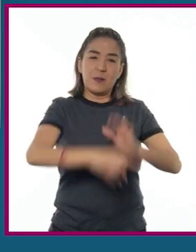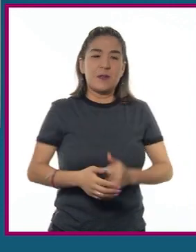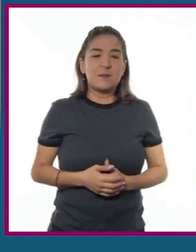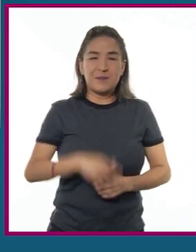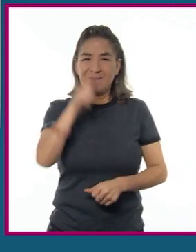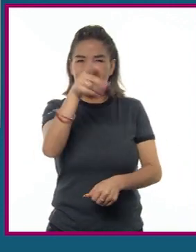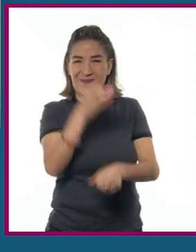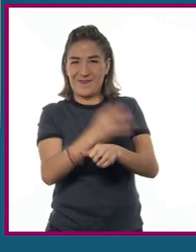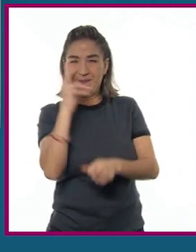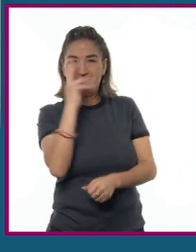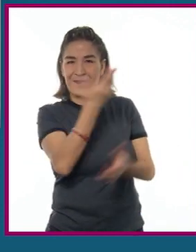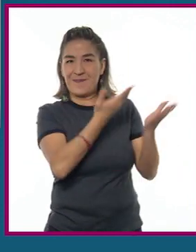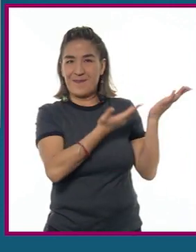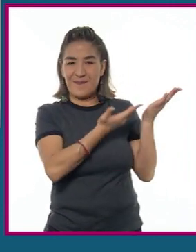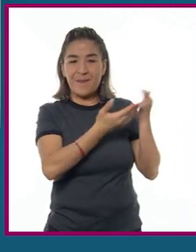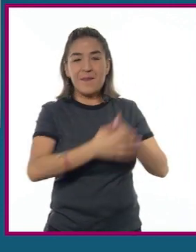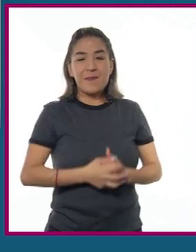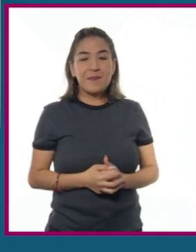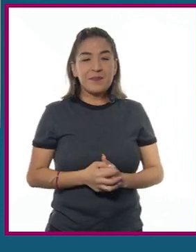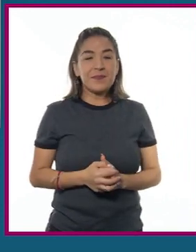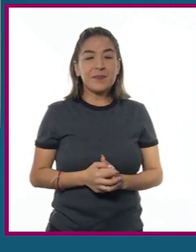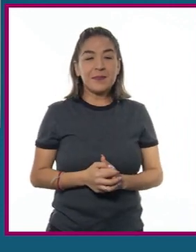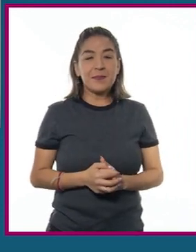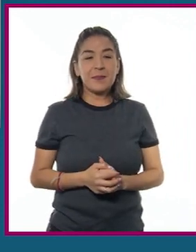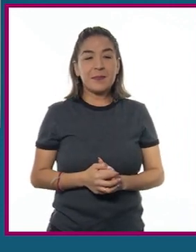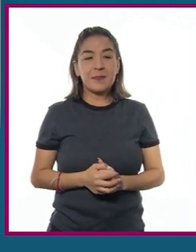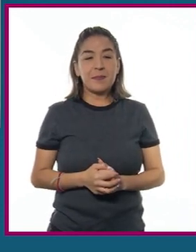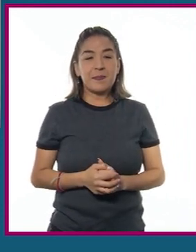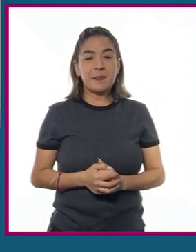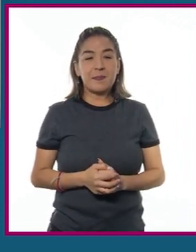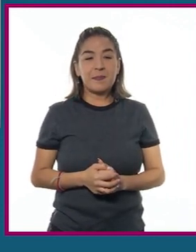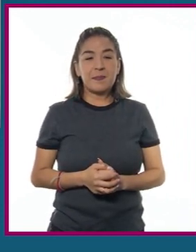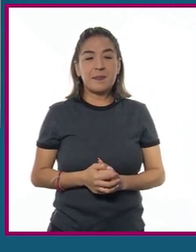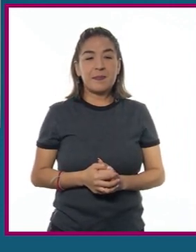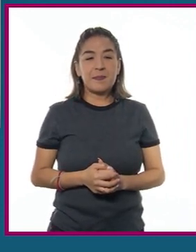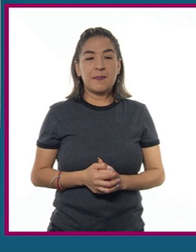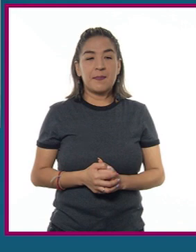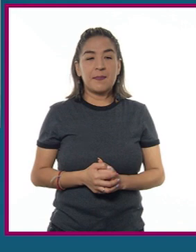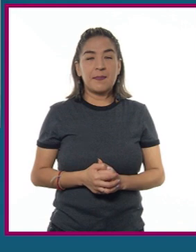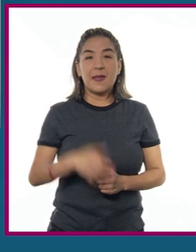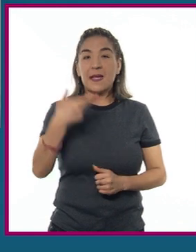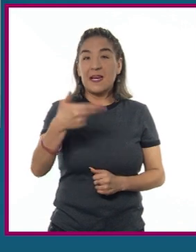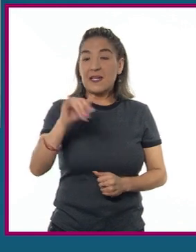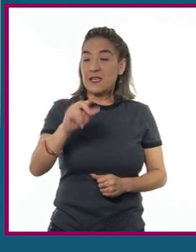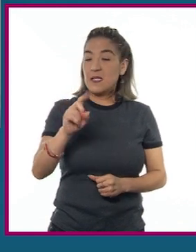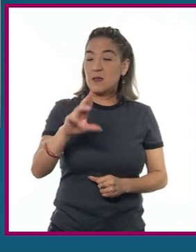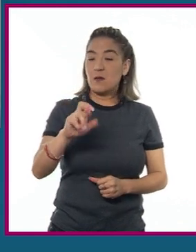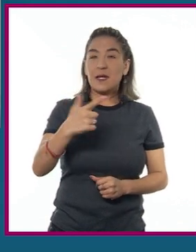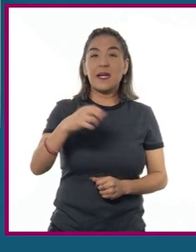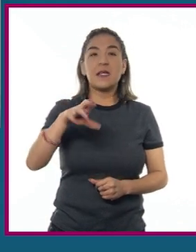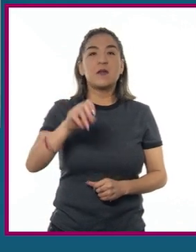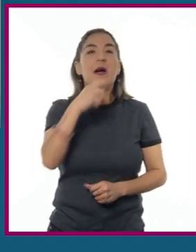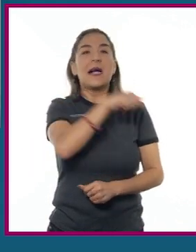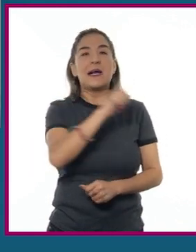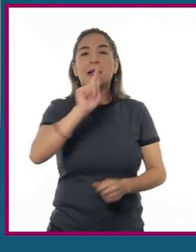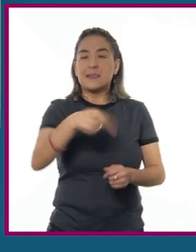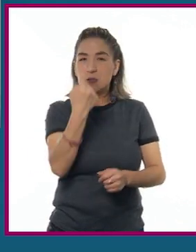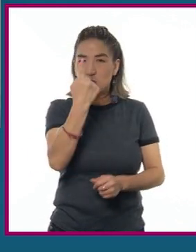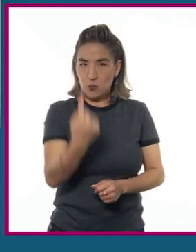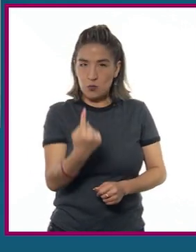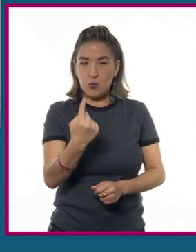Como pueden observar, en la tabla periódica, el hidrógeno es el elemento 1, el helio